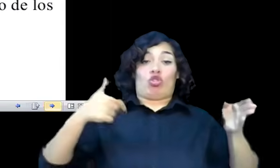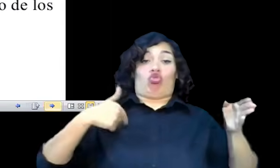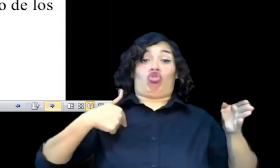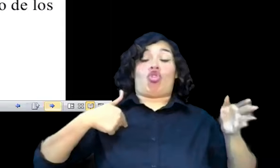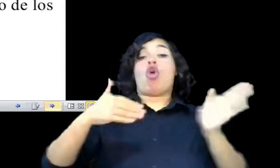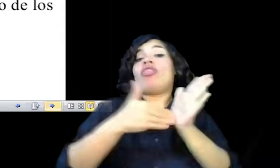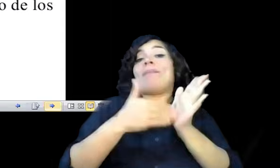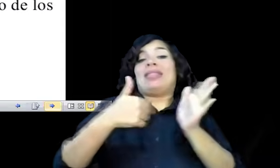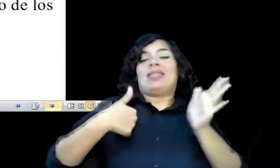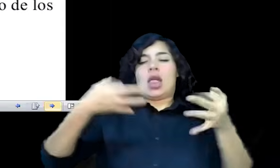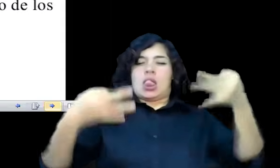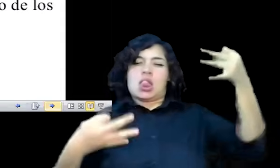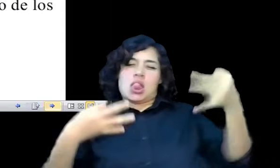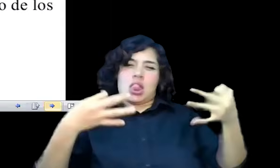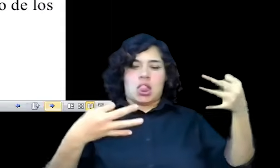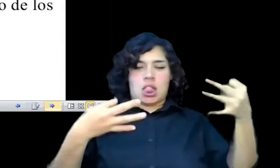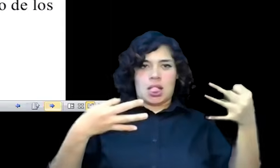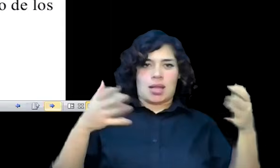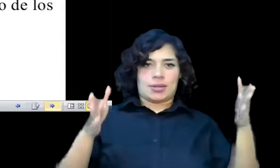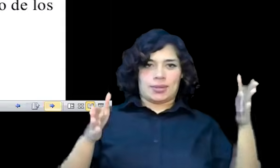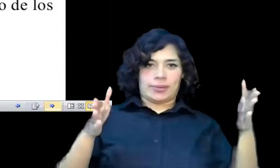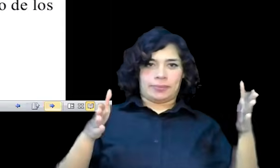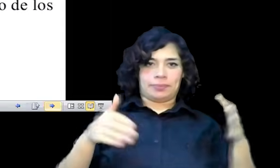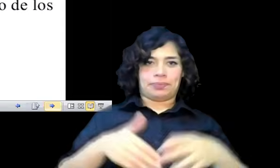yo estoy liquidando.